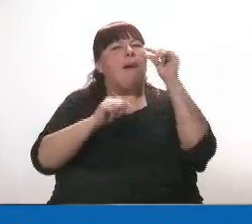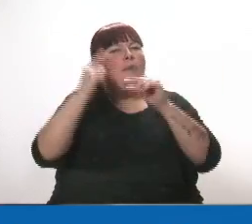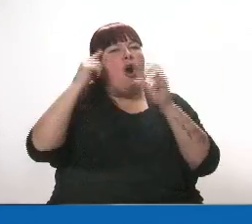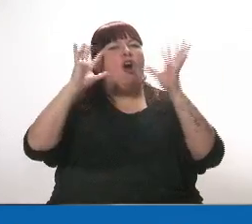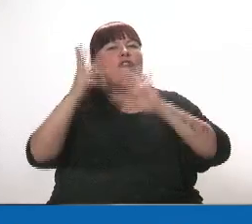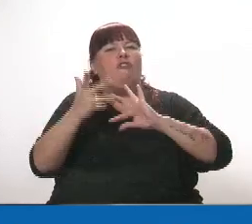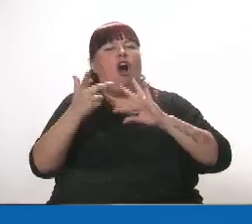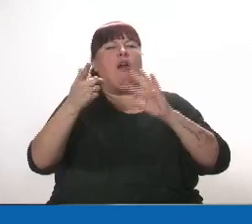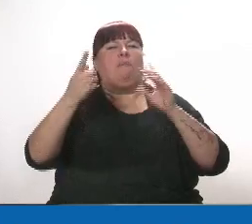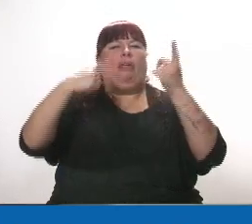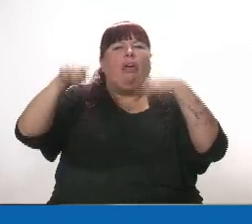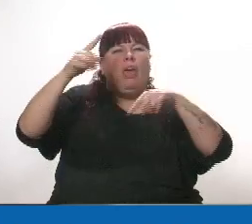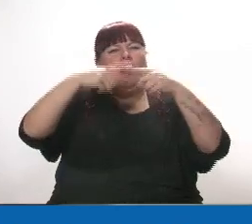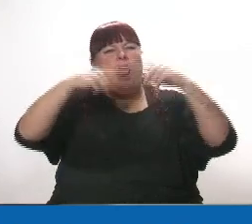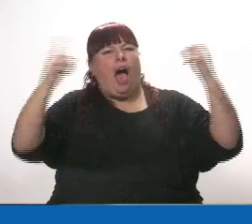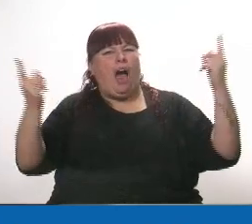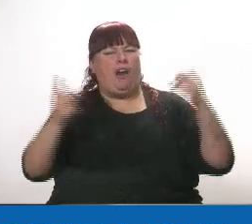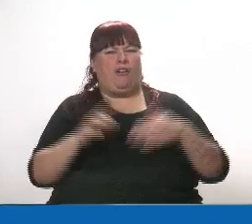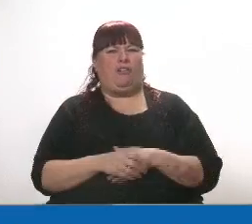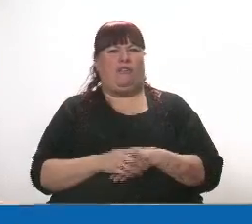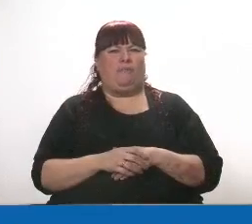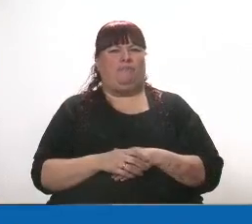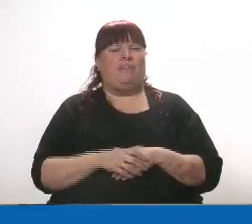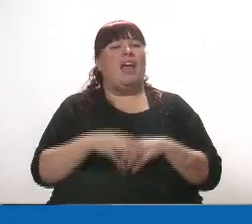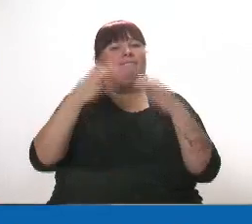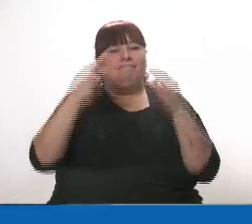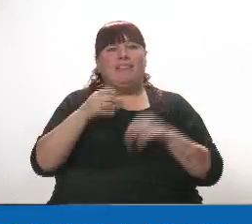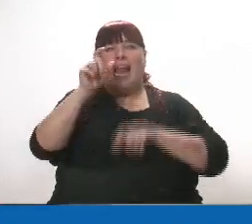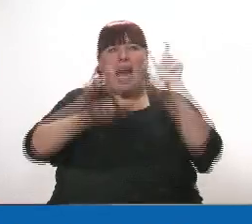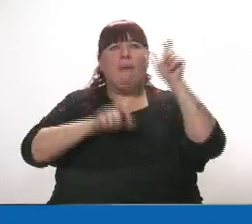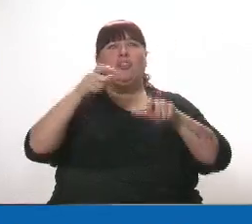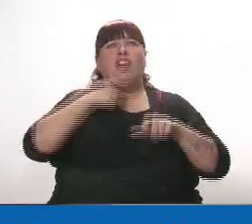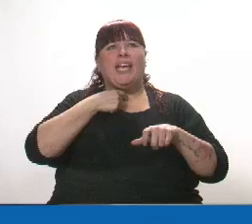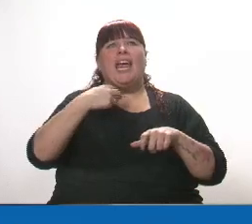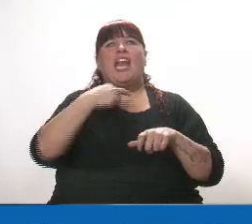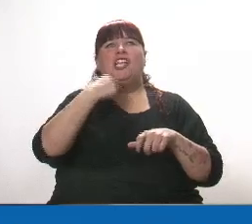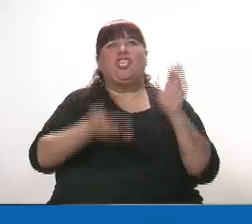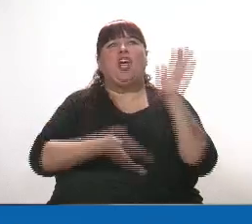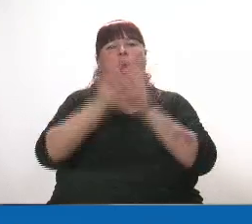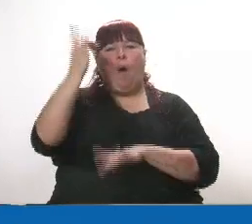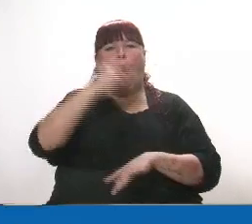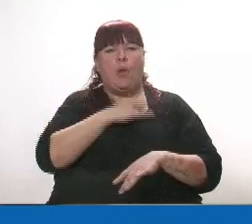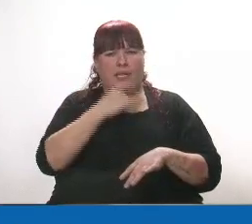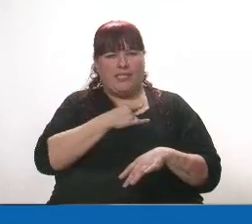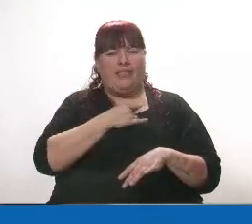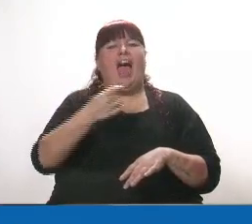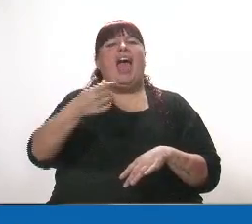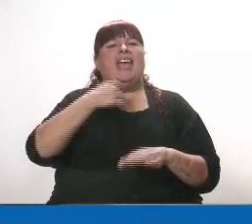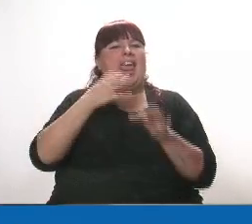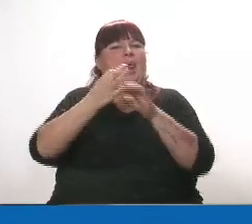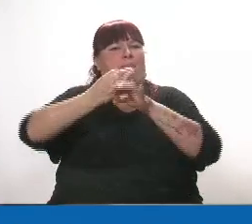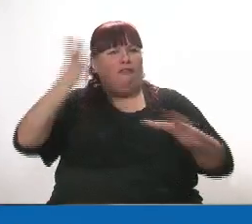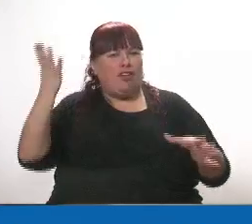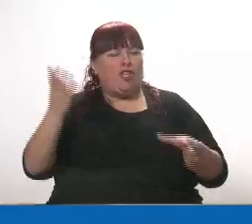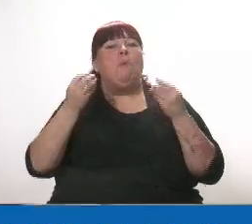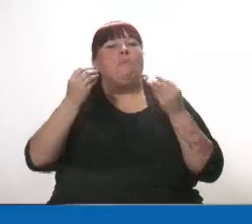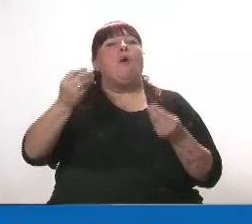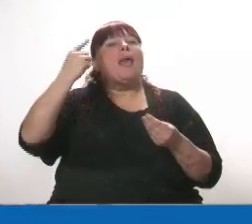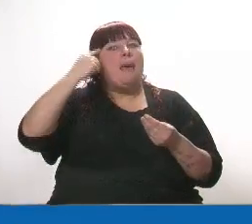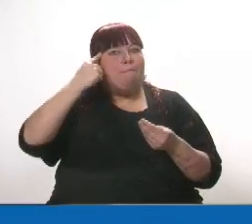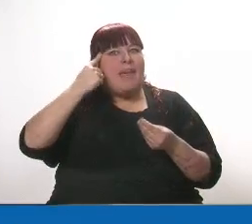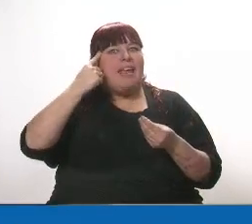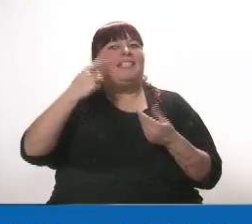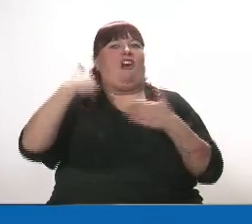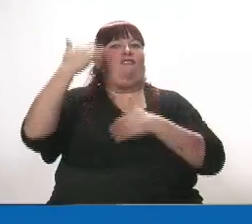estructuras burocráticas porque claramente la gente quiere que sus chicos vayan a la universidad quieren ser profesionales porque creen en la